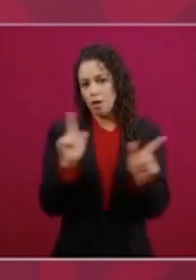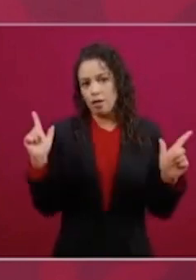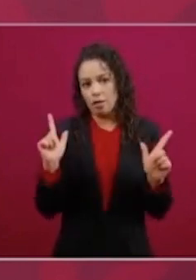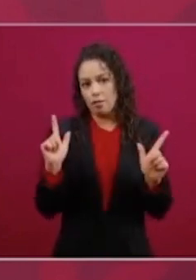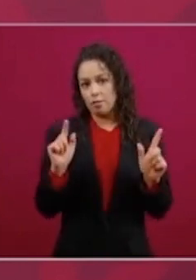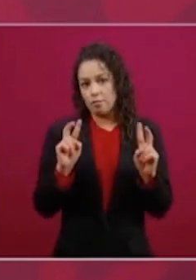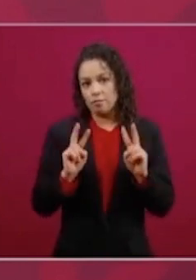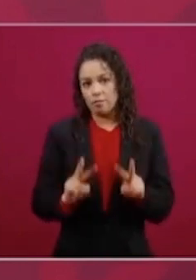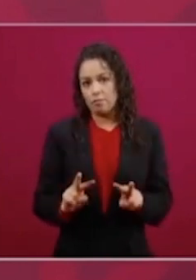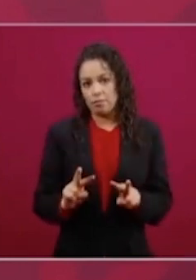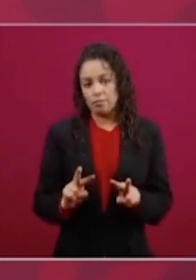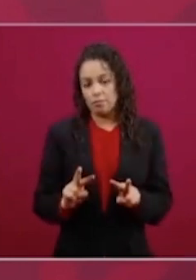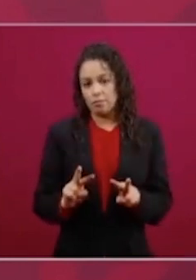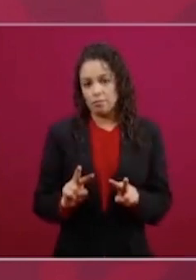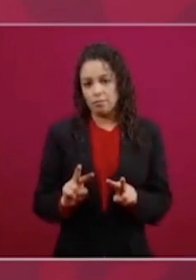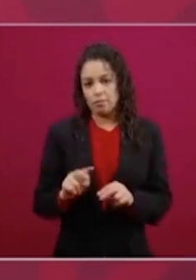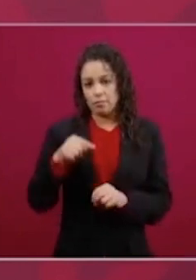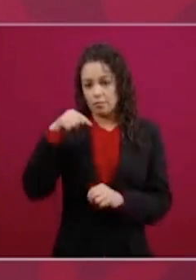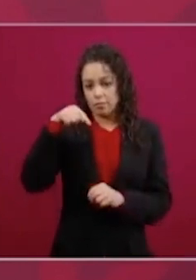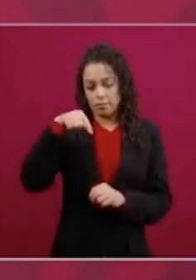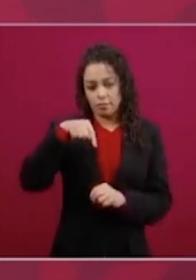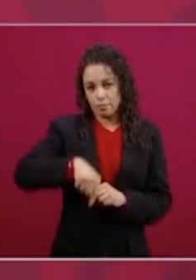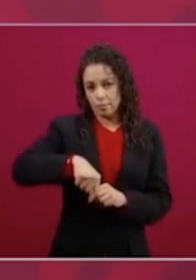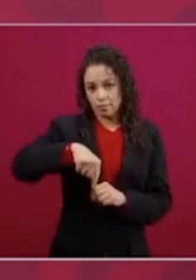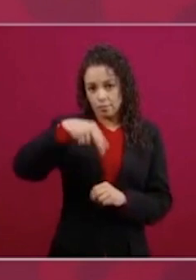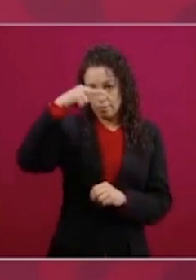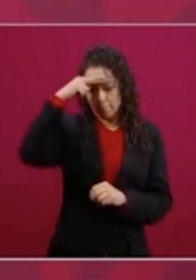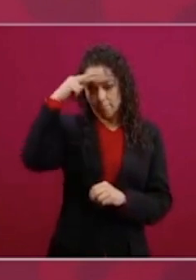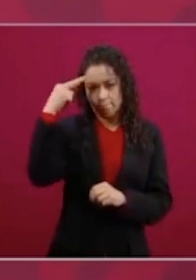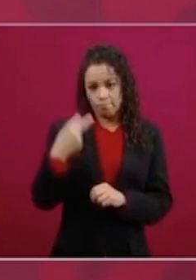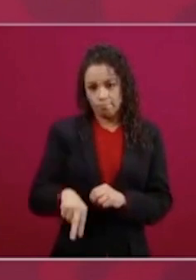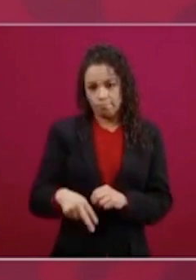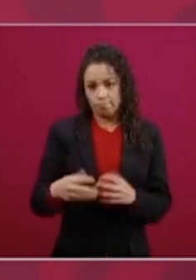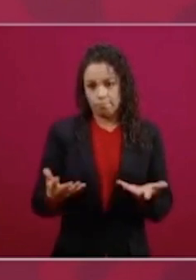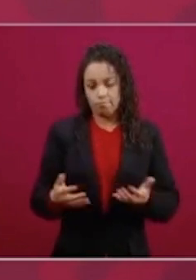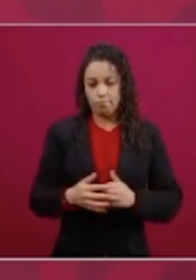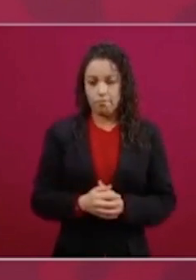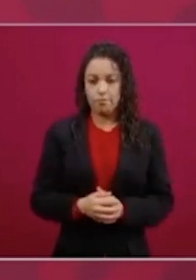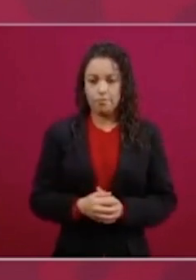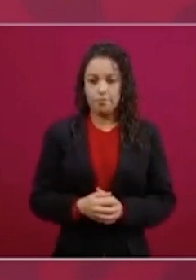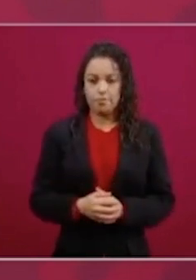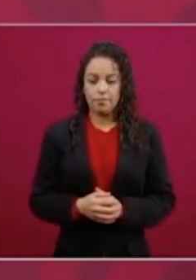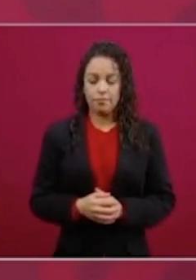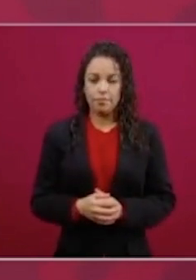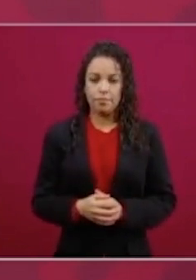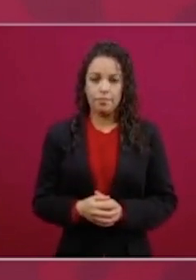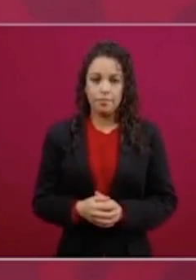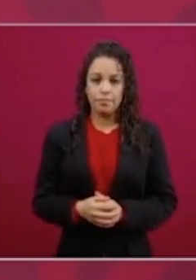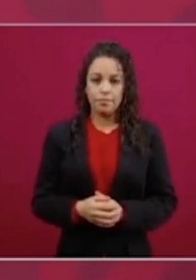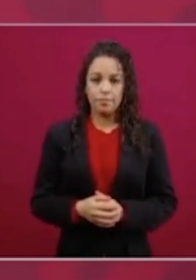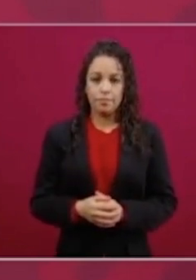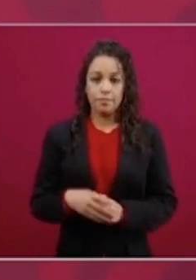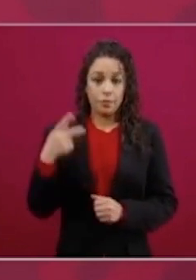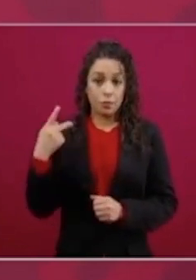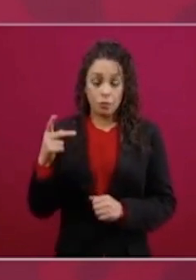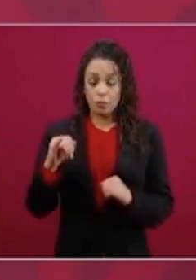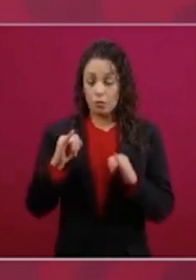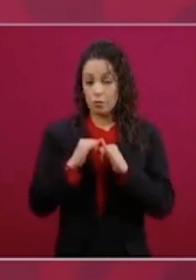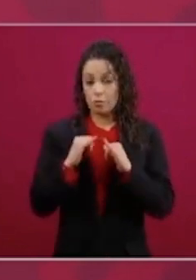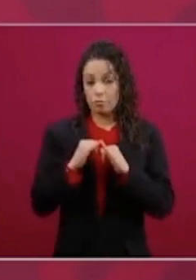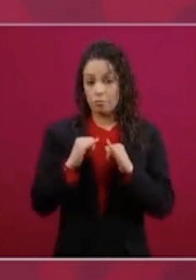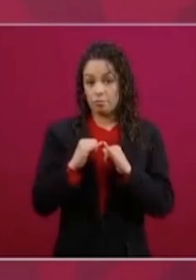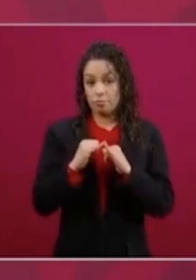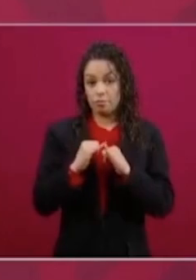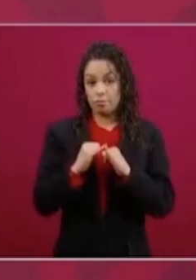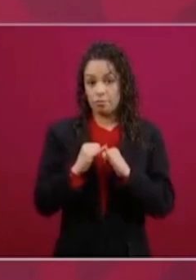del Estado mexicano. No es autónoma del Estado mexicano, es una institución autónoma